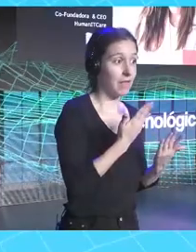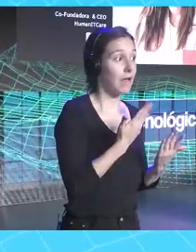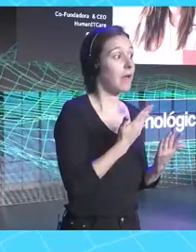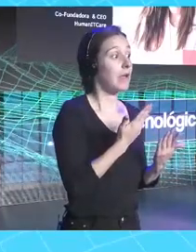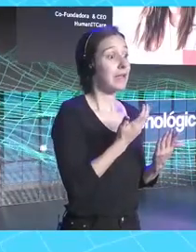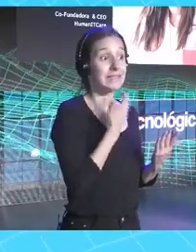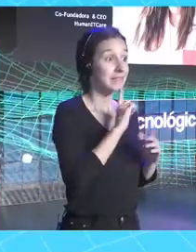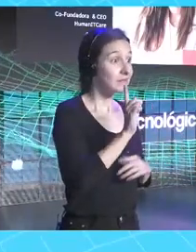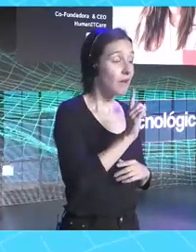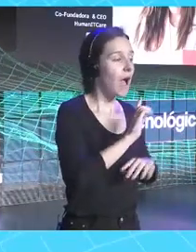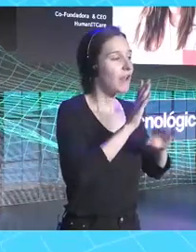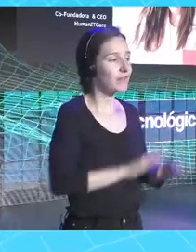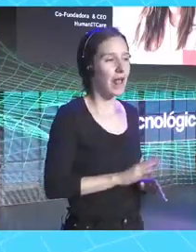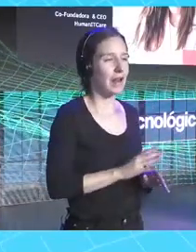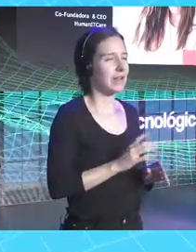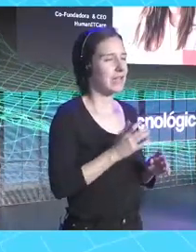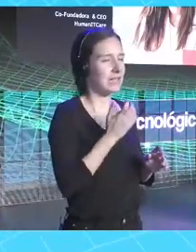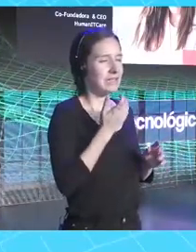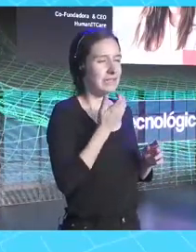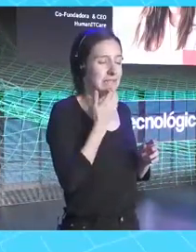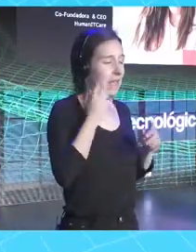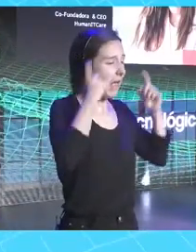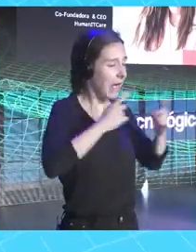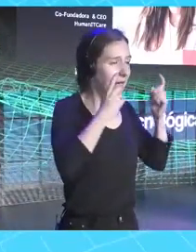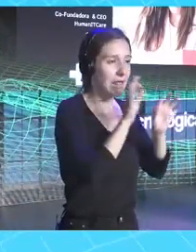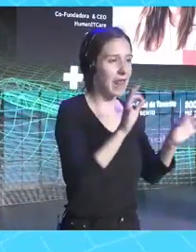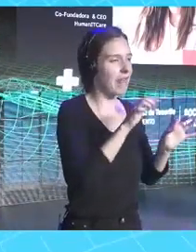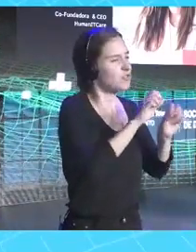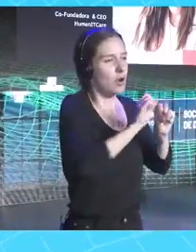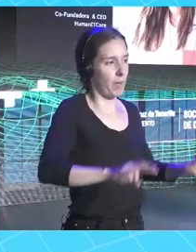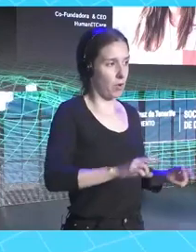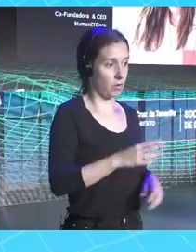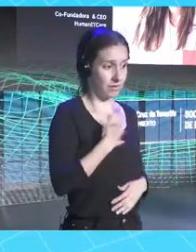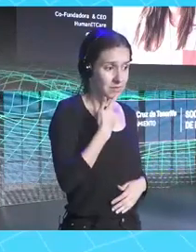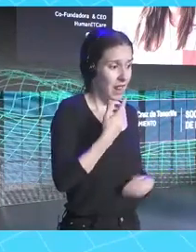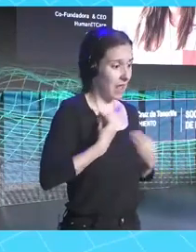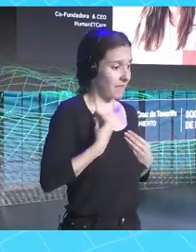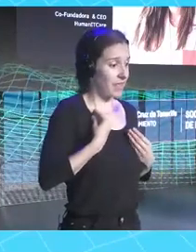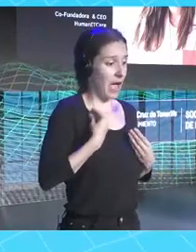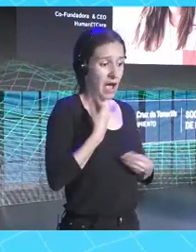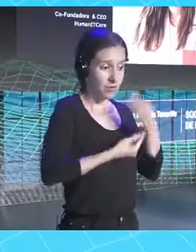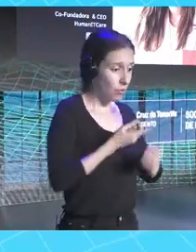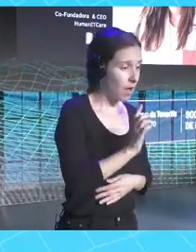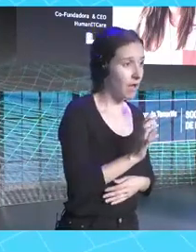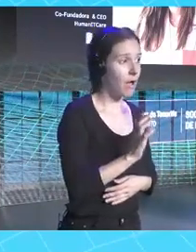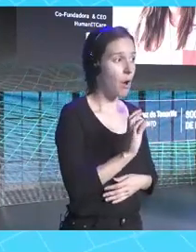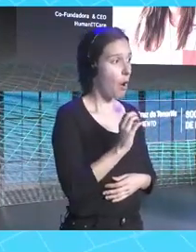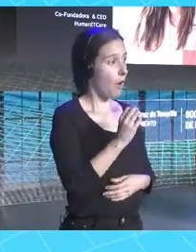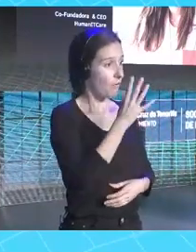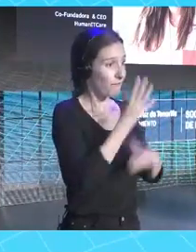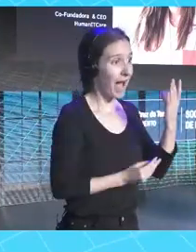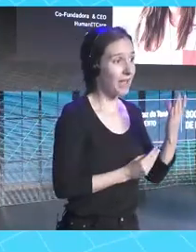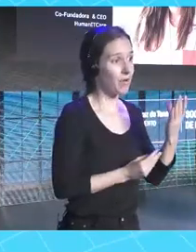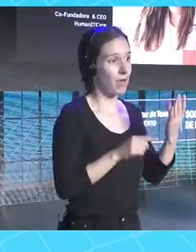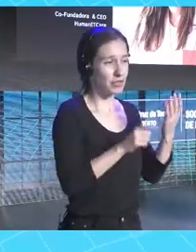el peor error es no intentarlo O sea la vida El peor error no es no es hacerlo o hacerlo mal o equivocarte es no hacer las cosas y